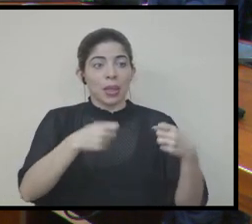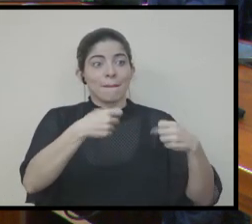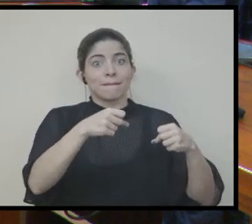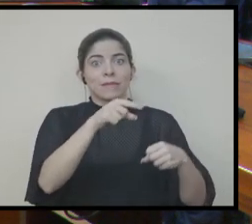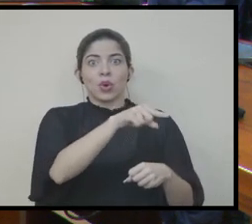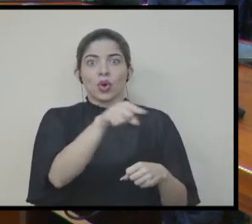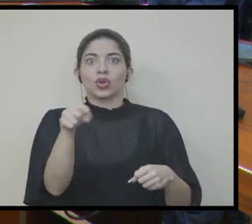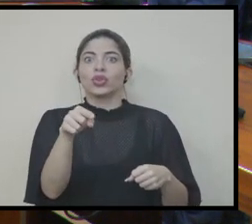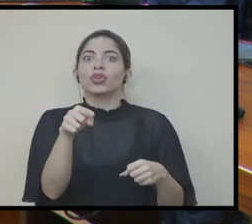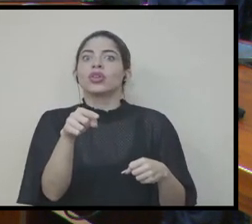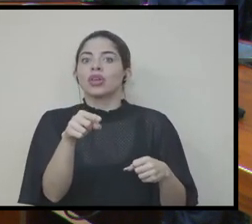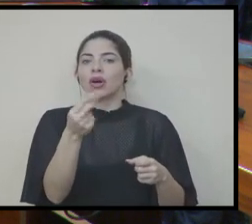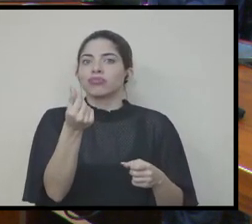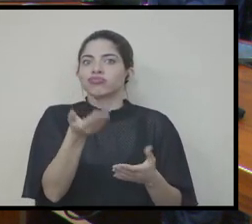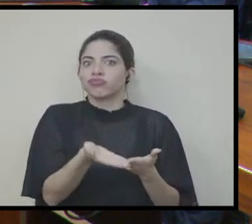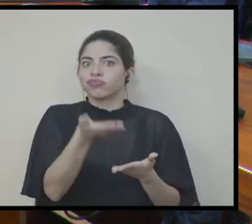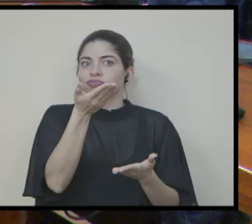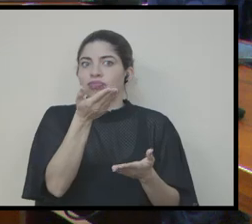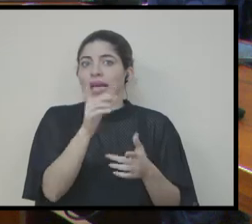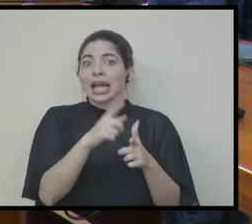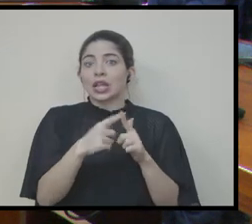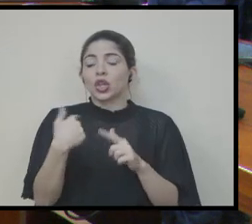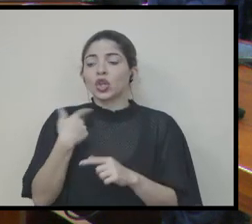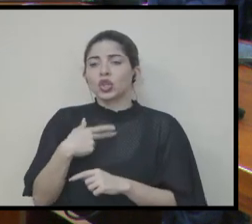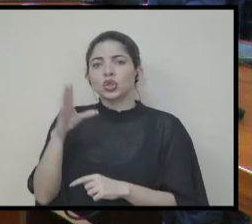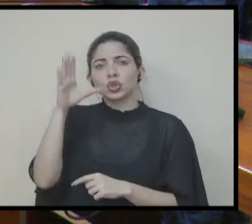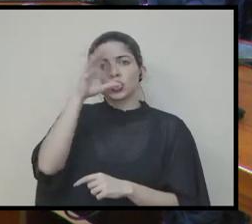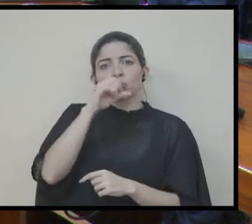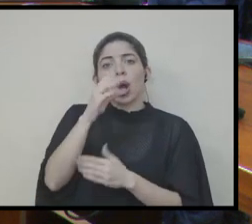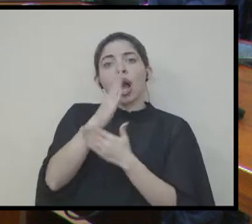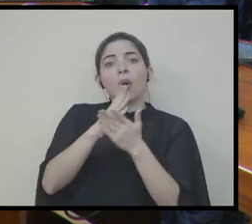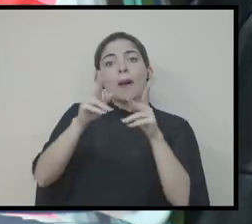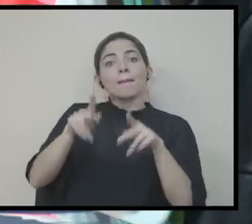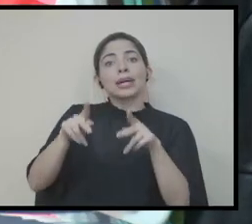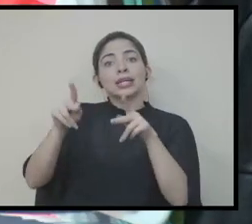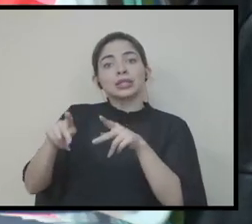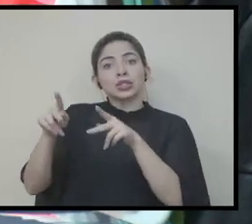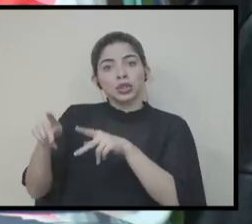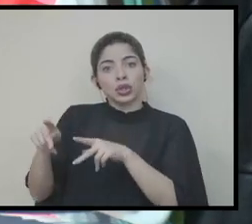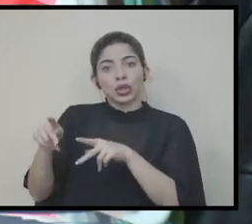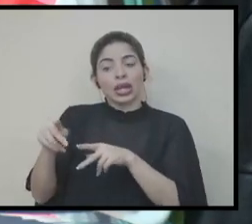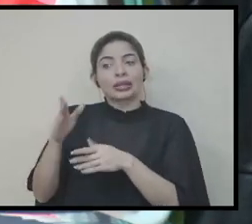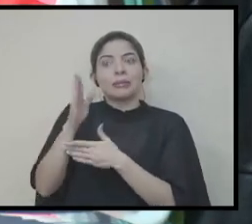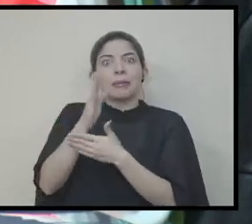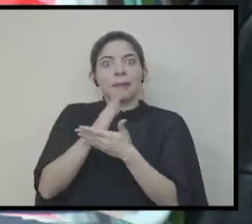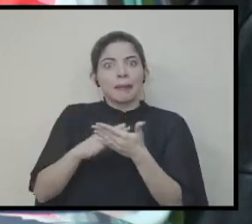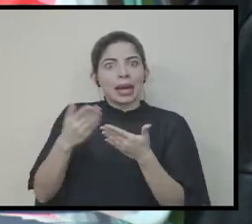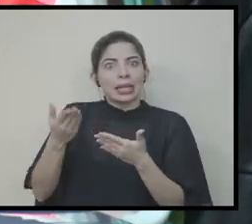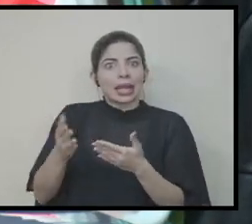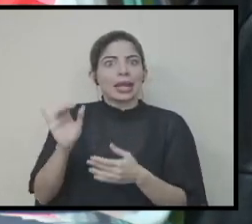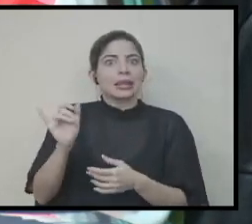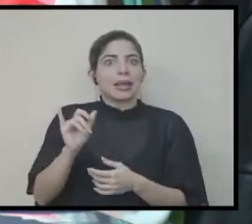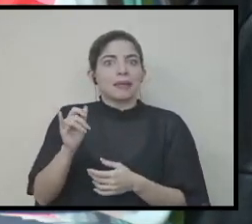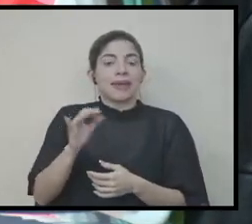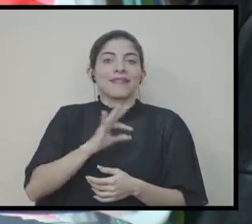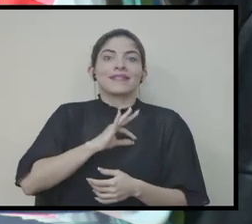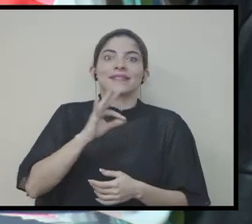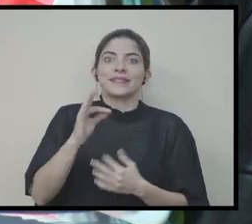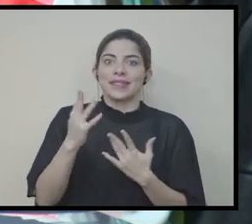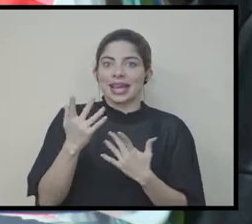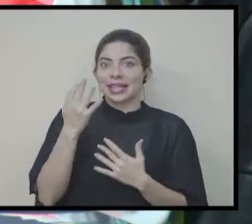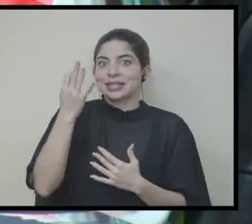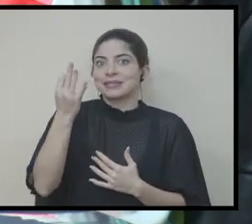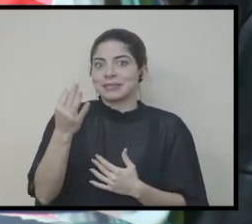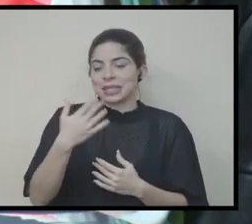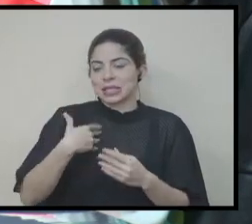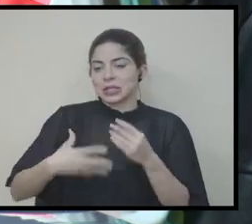motos, pues había subido unas tarifas. Pero encontramos algunas personas, y parte de esto yo creo que también, aparte de la fe y esperanza que les